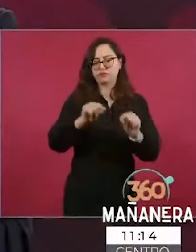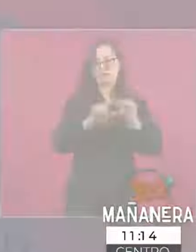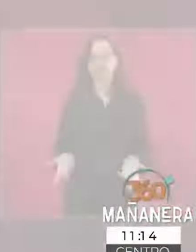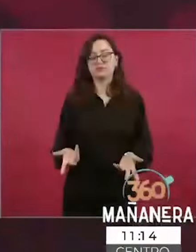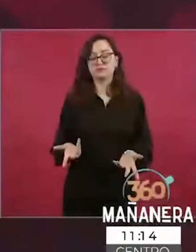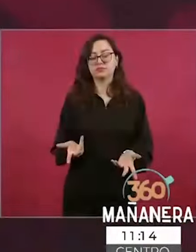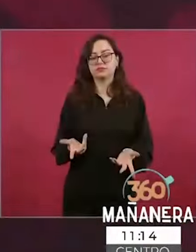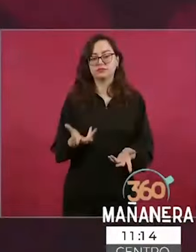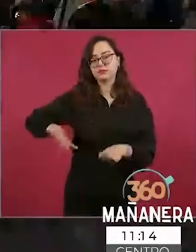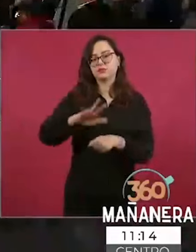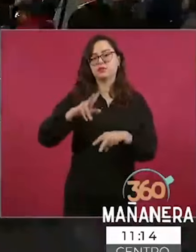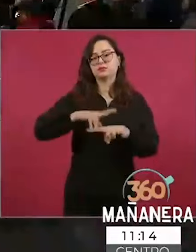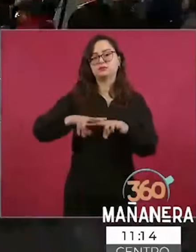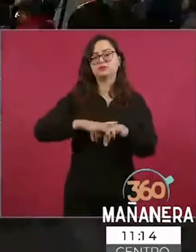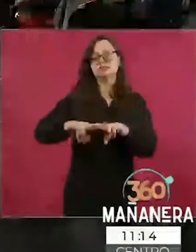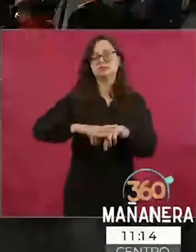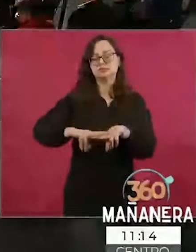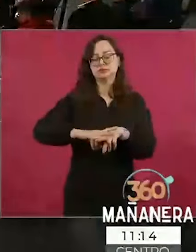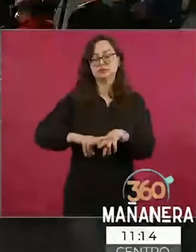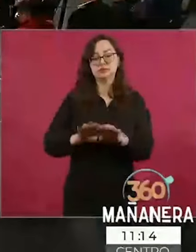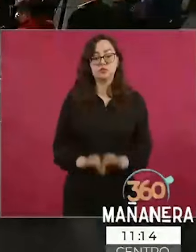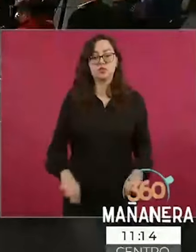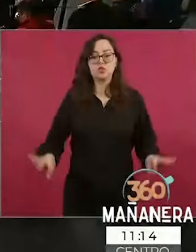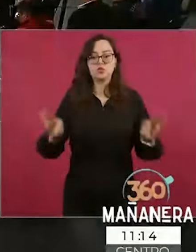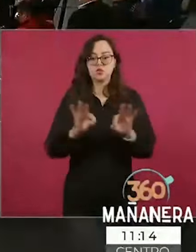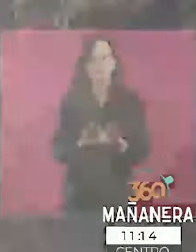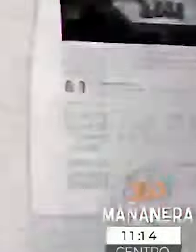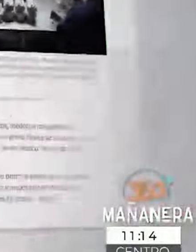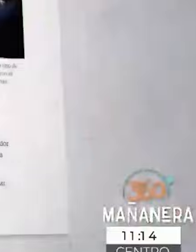marítima. Por eso es la importancia del transcinturón.